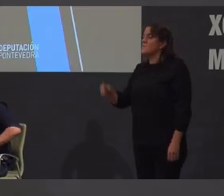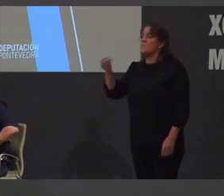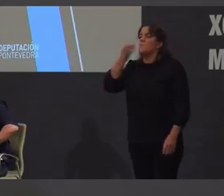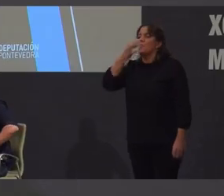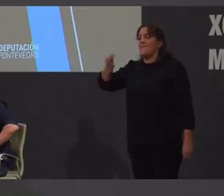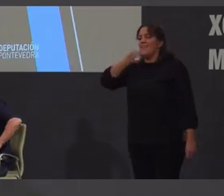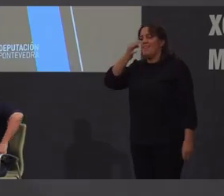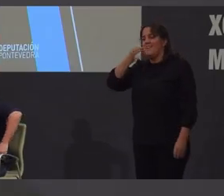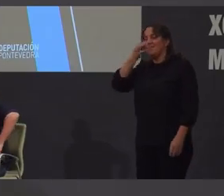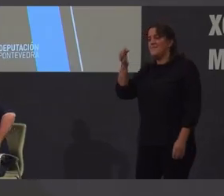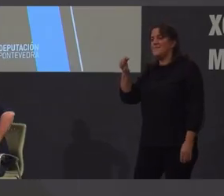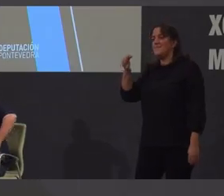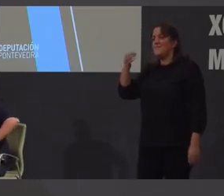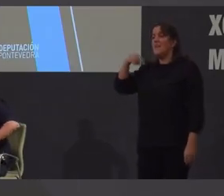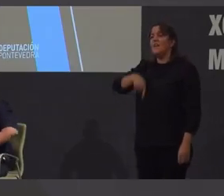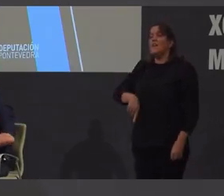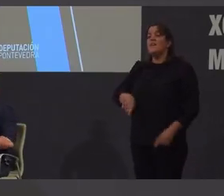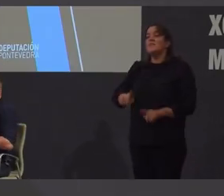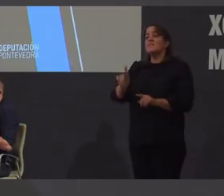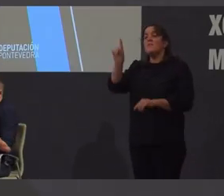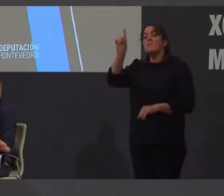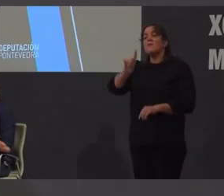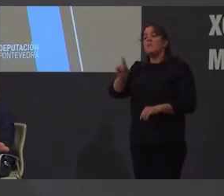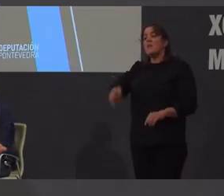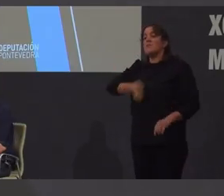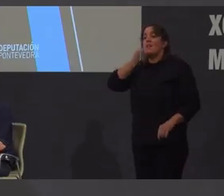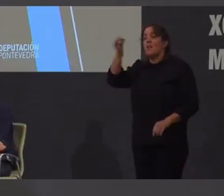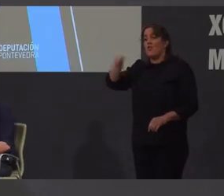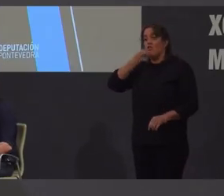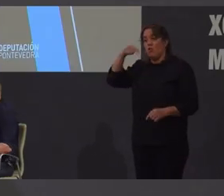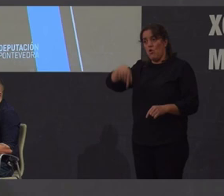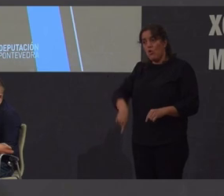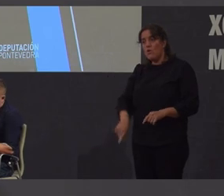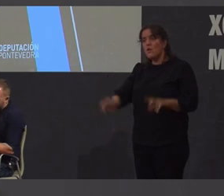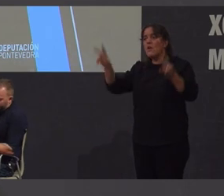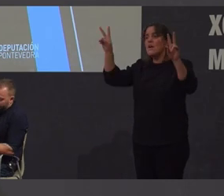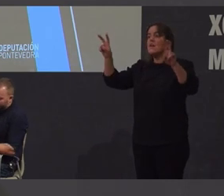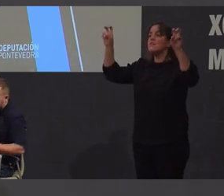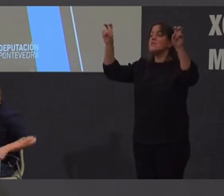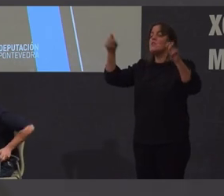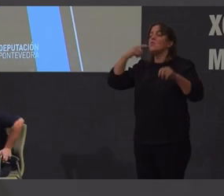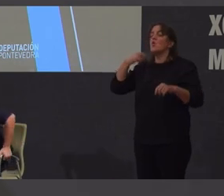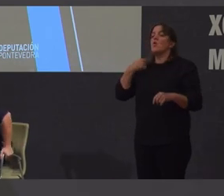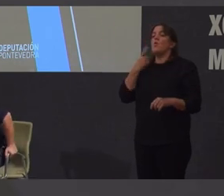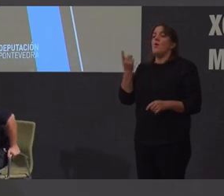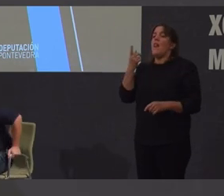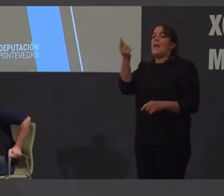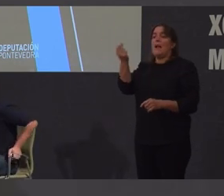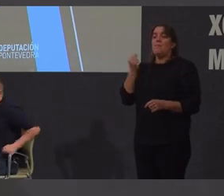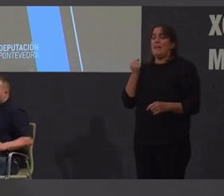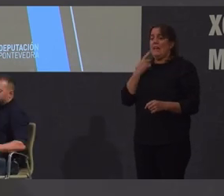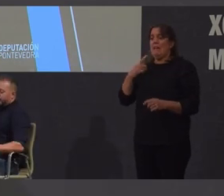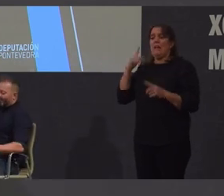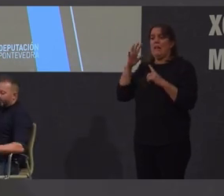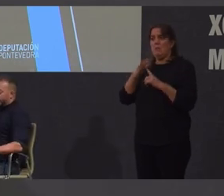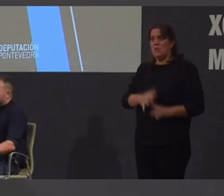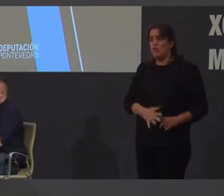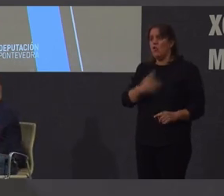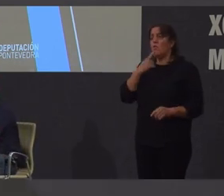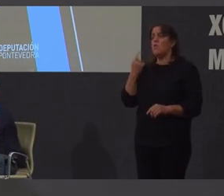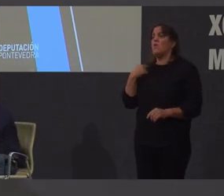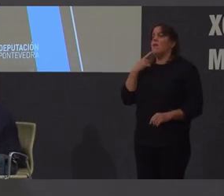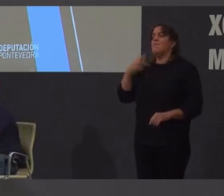Boa tarde. Este primeiro relatorio de hoxe leva o título de Capital e a represión, franquismo S.A.